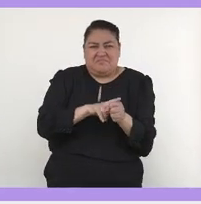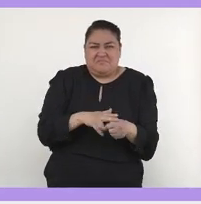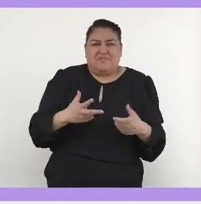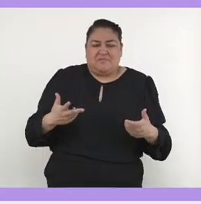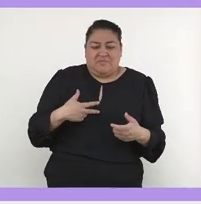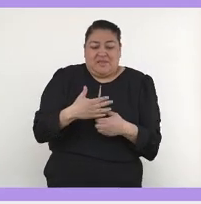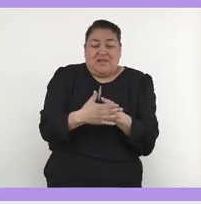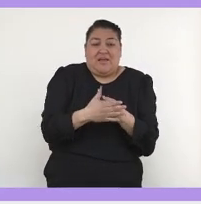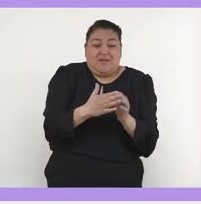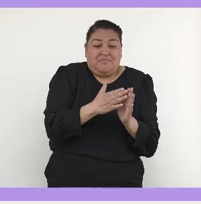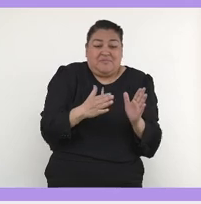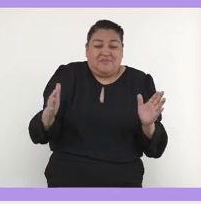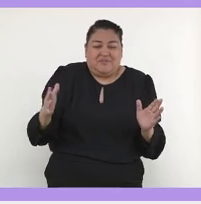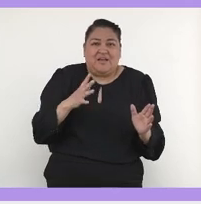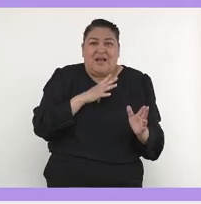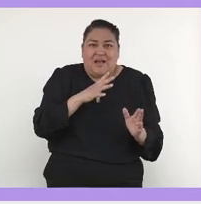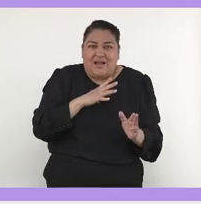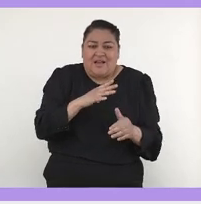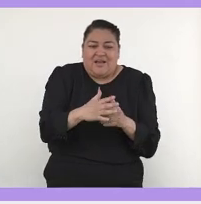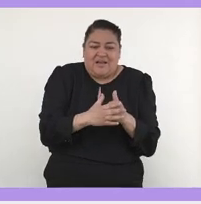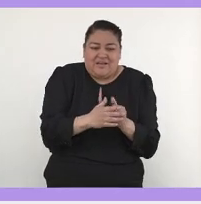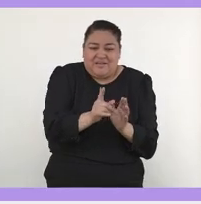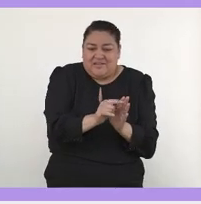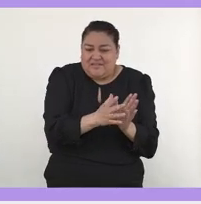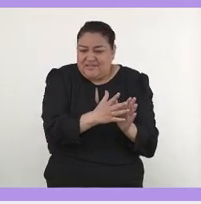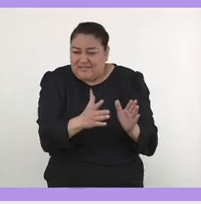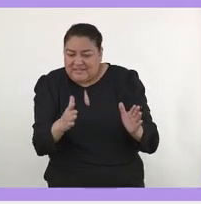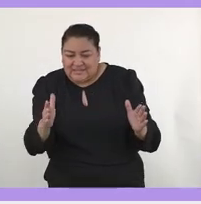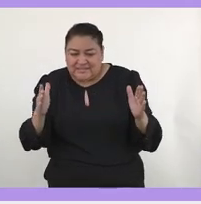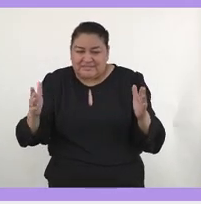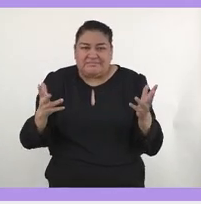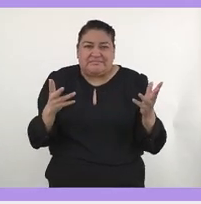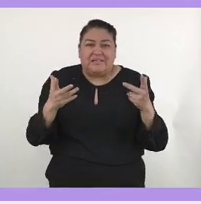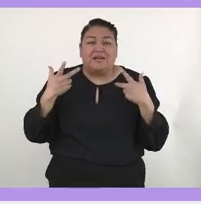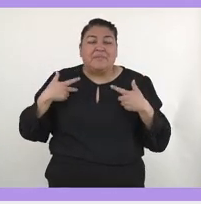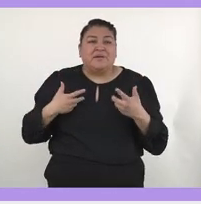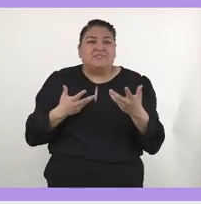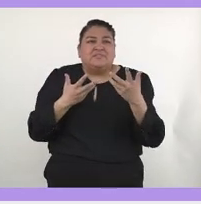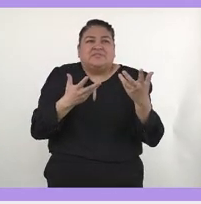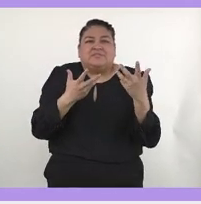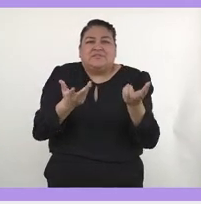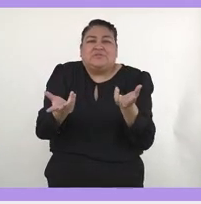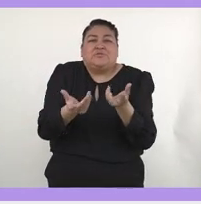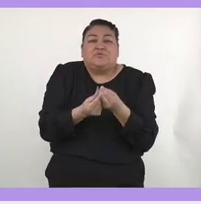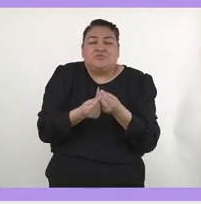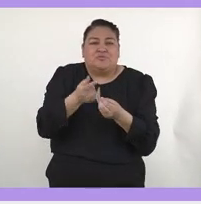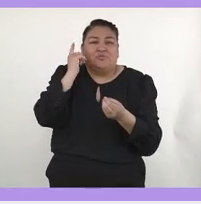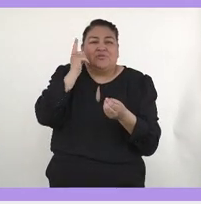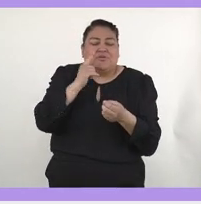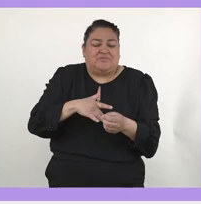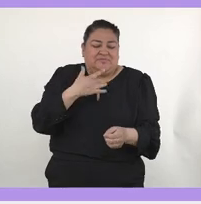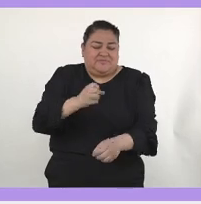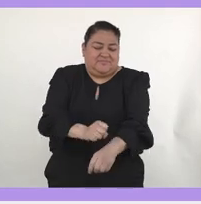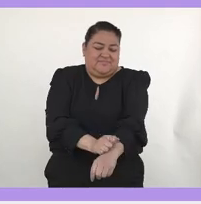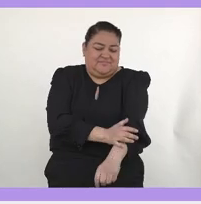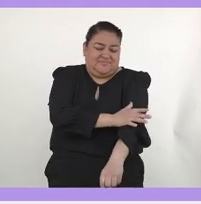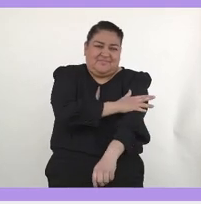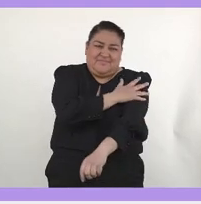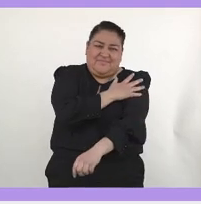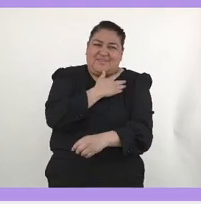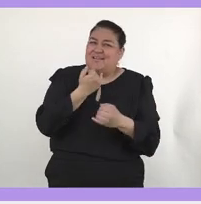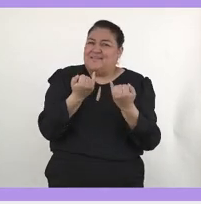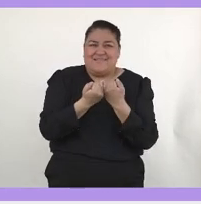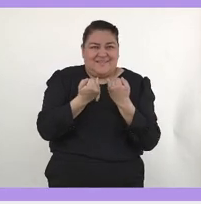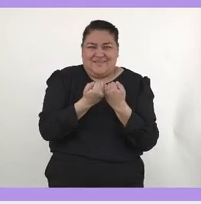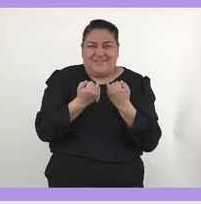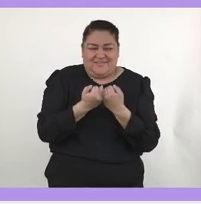se viene Un verano muy muy emocionante en el que claro que queremos que también la afición lo vibre con nosotros que creo que esa parte es fundamental que